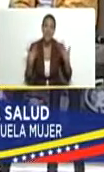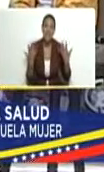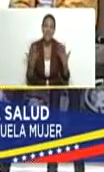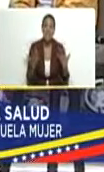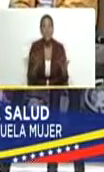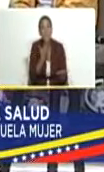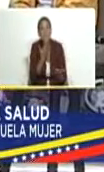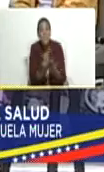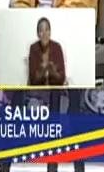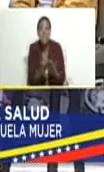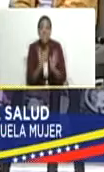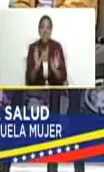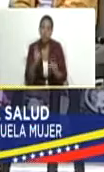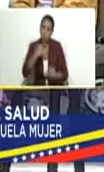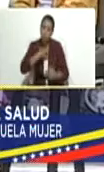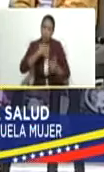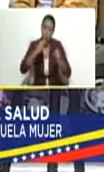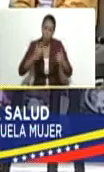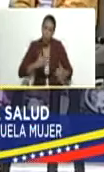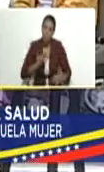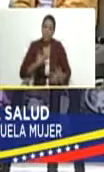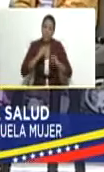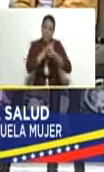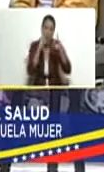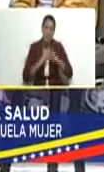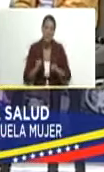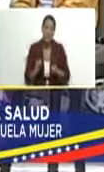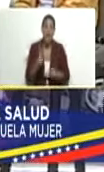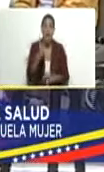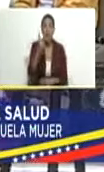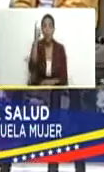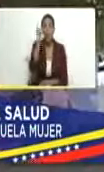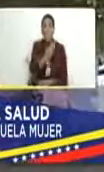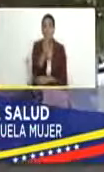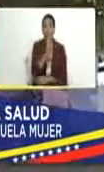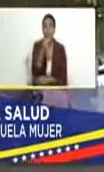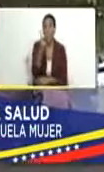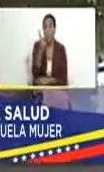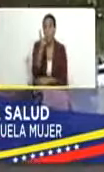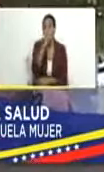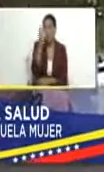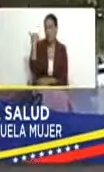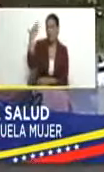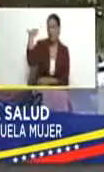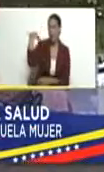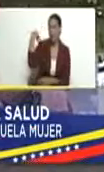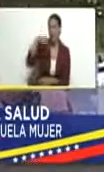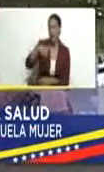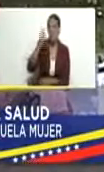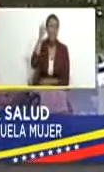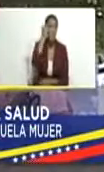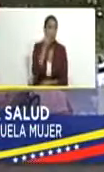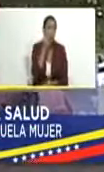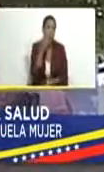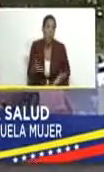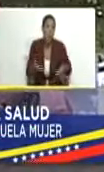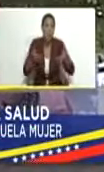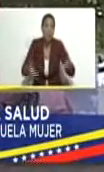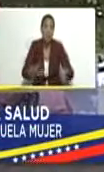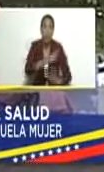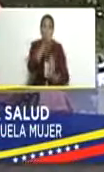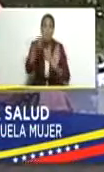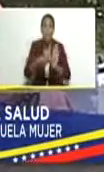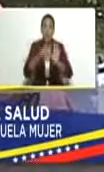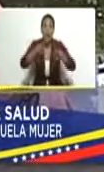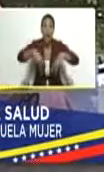si me lo permiten, estoy feliz porque hace 2 meses estuve aquí entregando de paquete